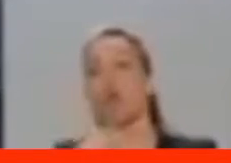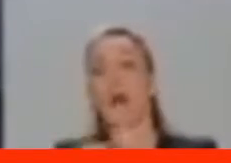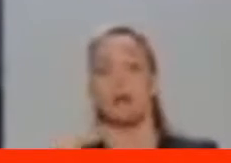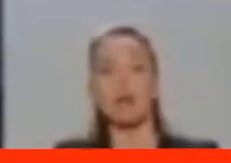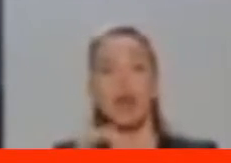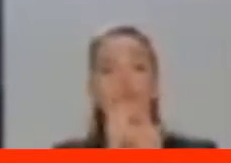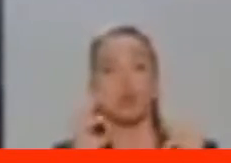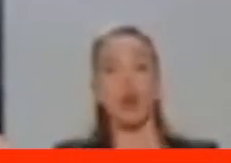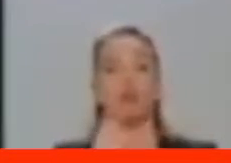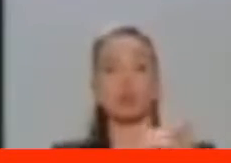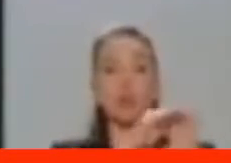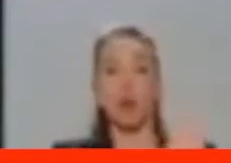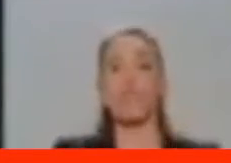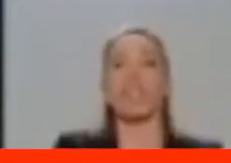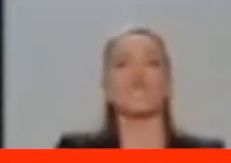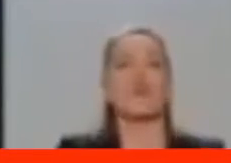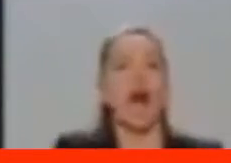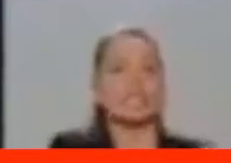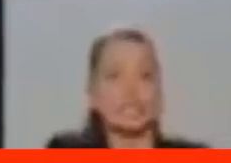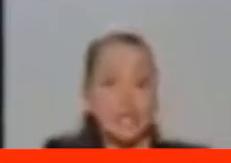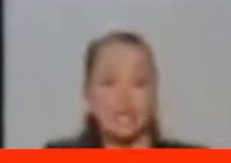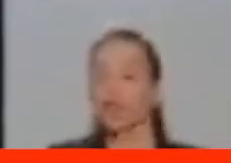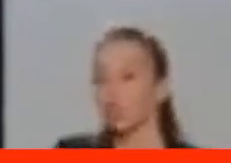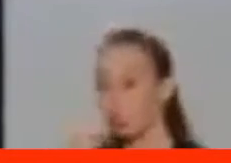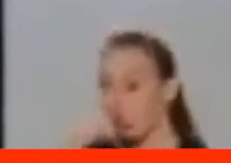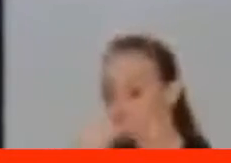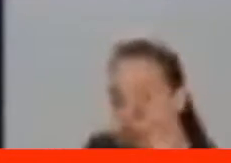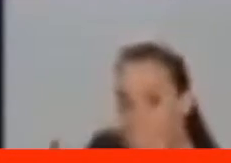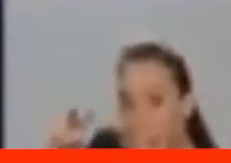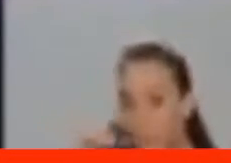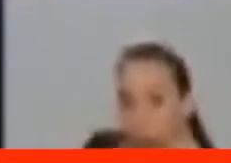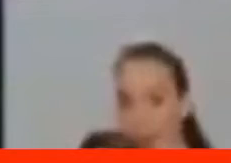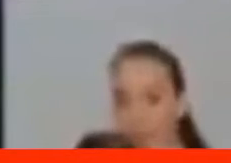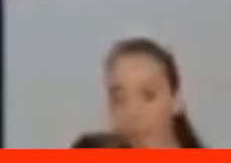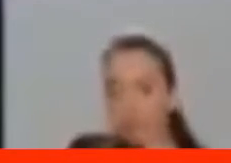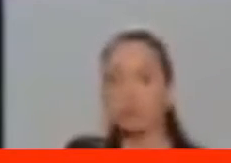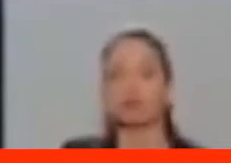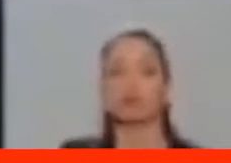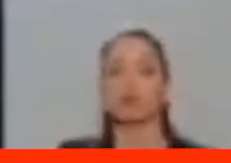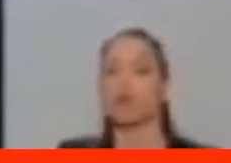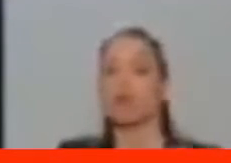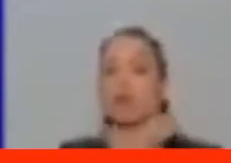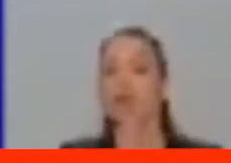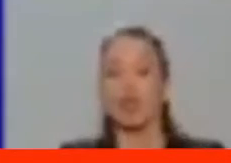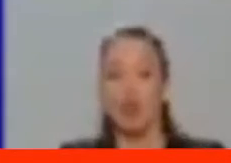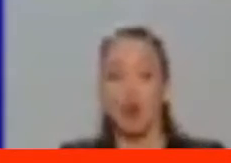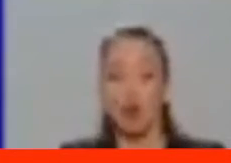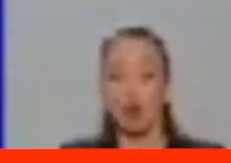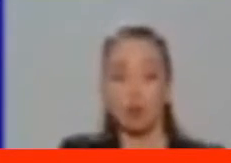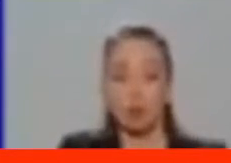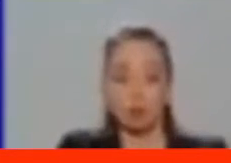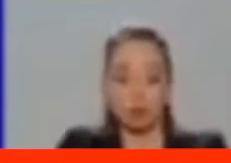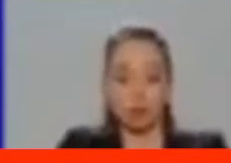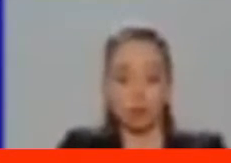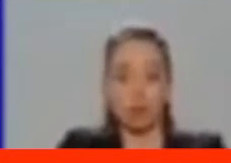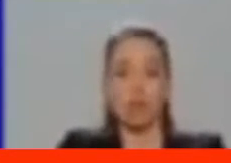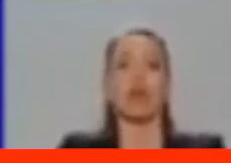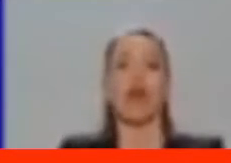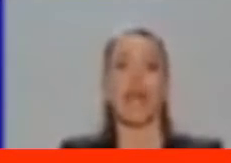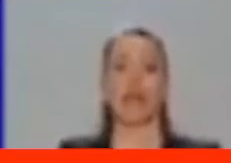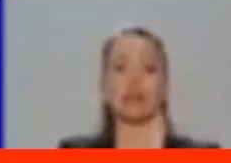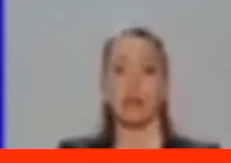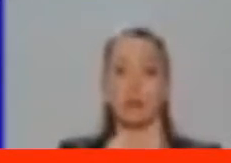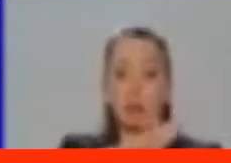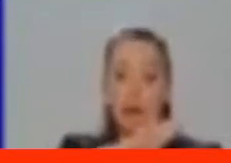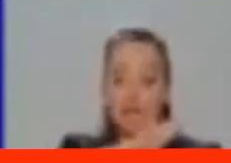desarrolló. Bueno, nosotros lo que vamos a realizar, en primer lugar, redistribuir todo lo que significa el presupuesto.